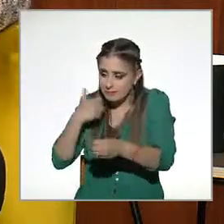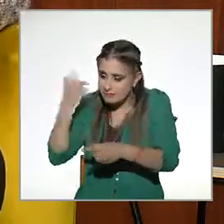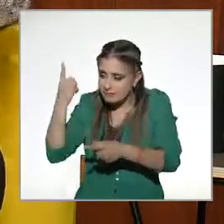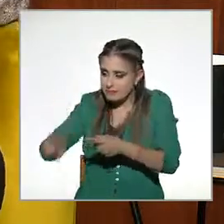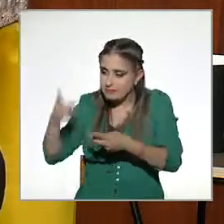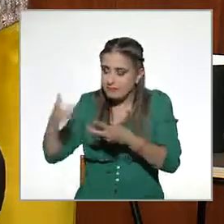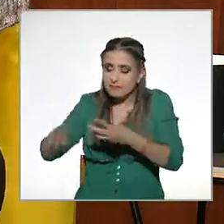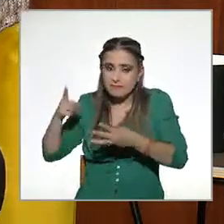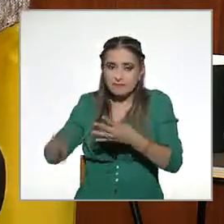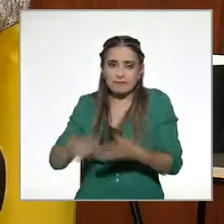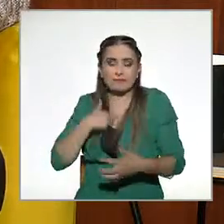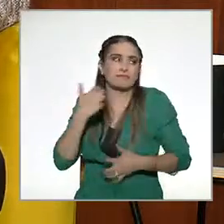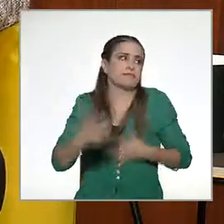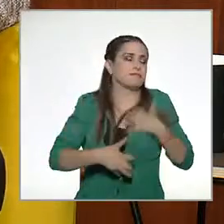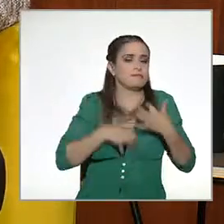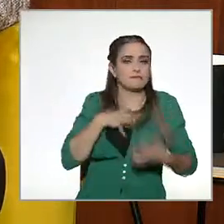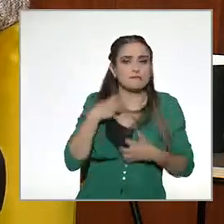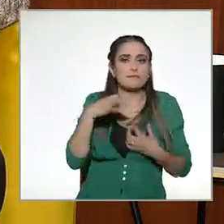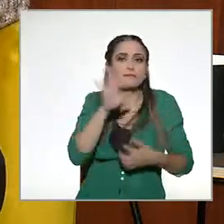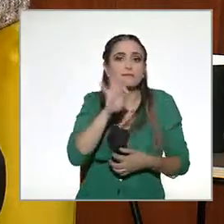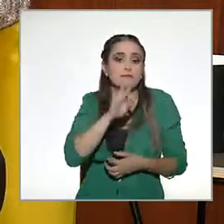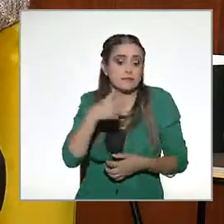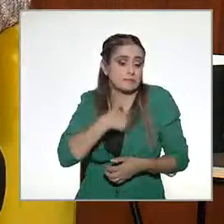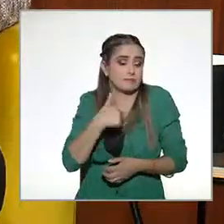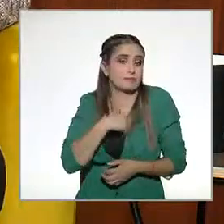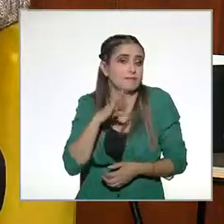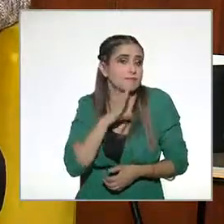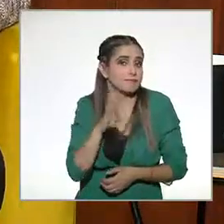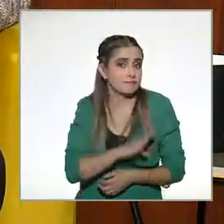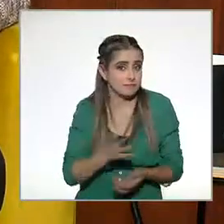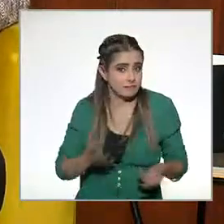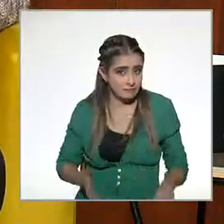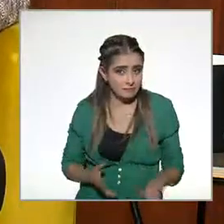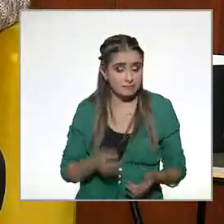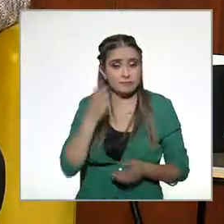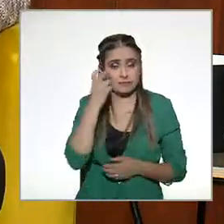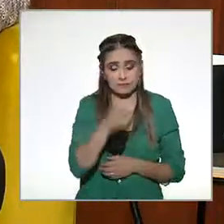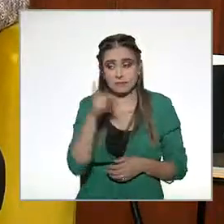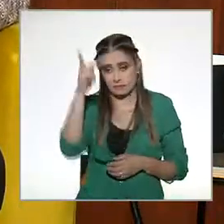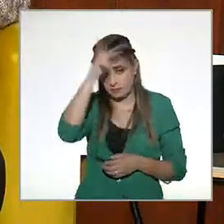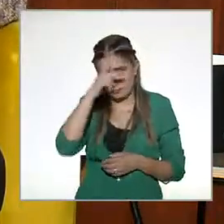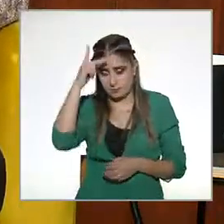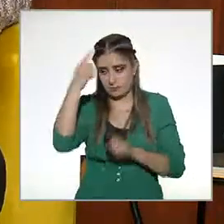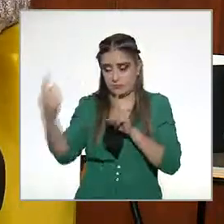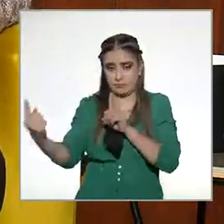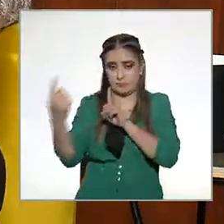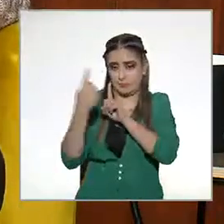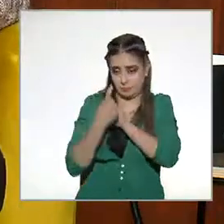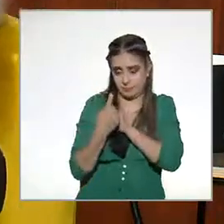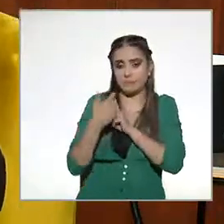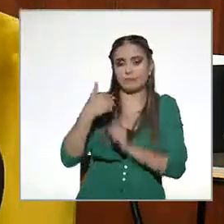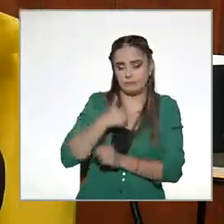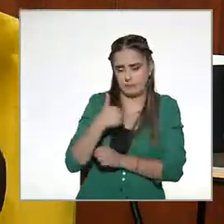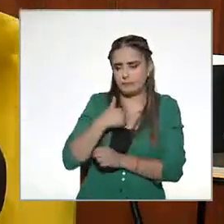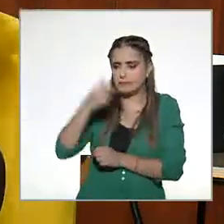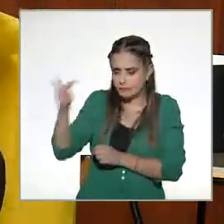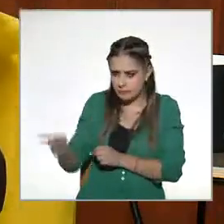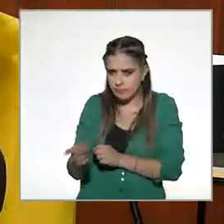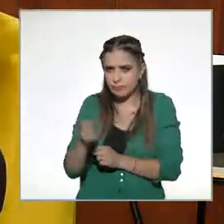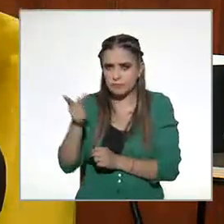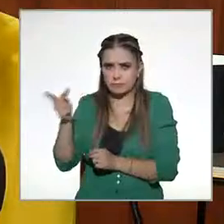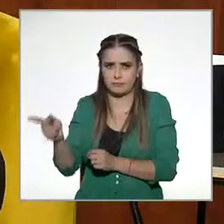entrevistas que les hago a los papás antes de que el niño o niña venga a terapia conmigo, les pregunto sobre los